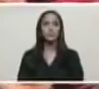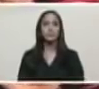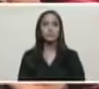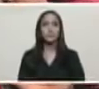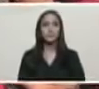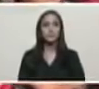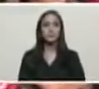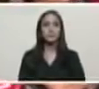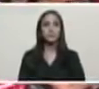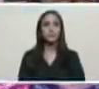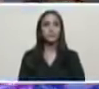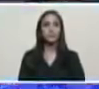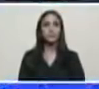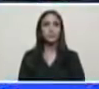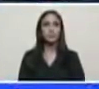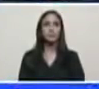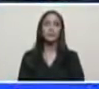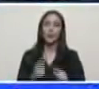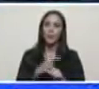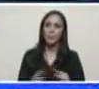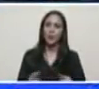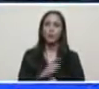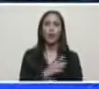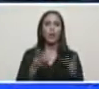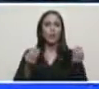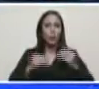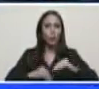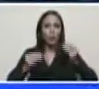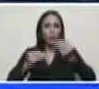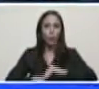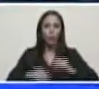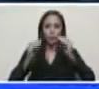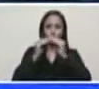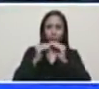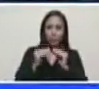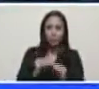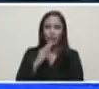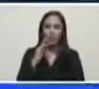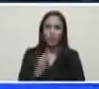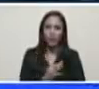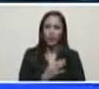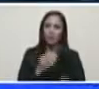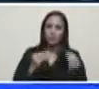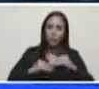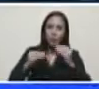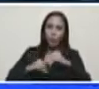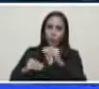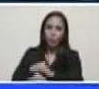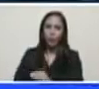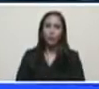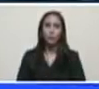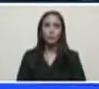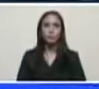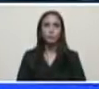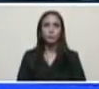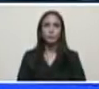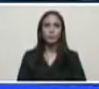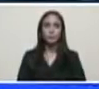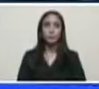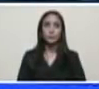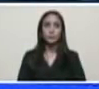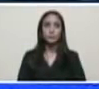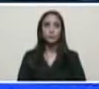digo pero hay que combinar hay que combinar